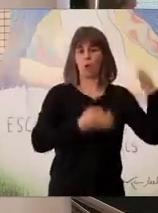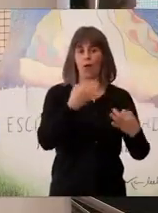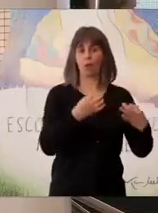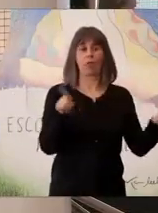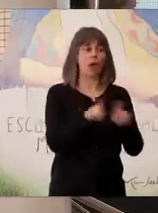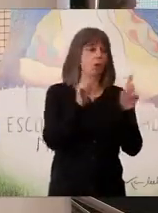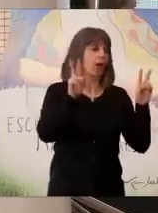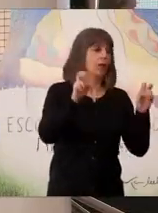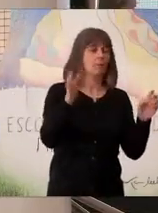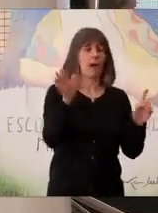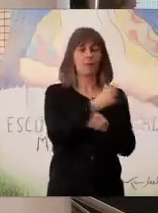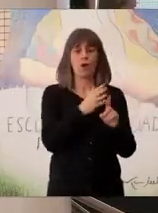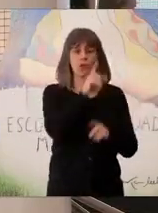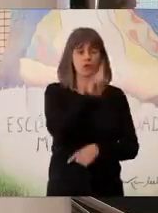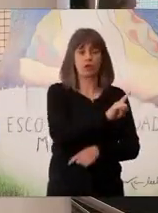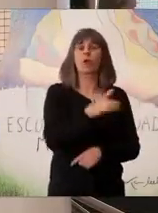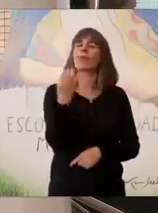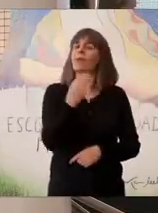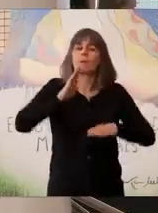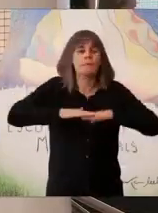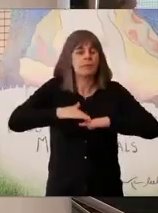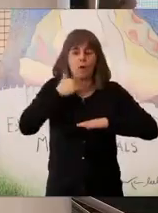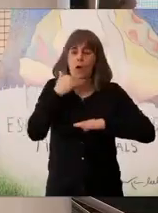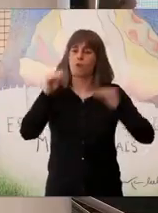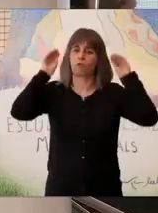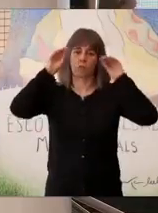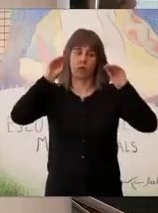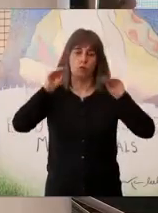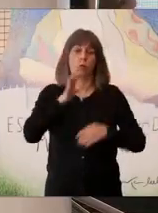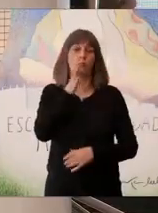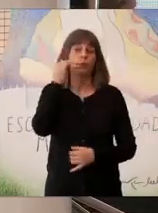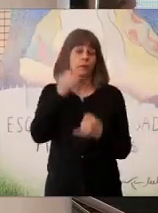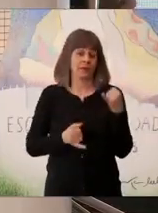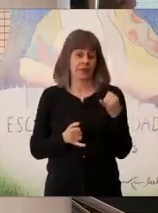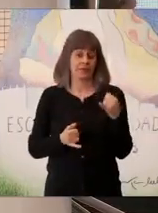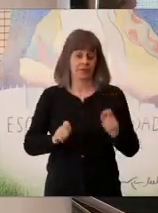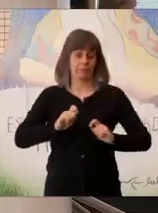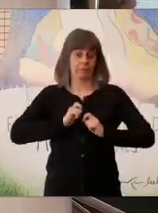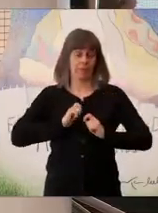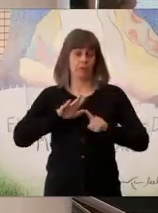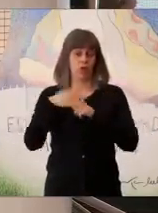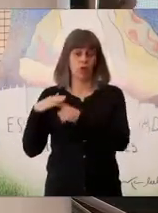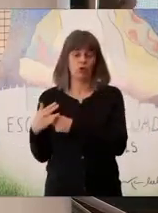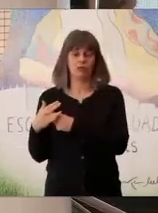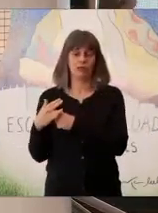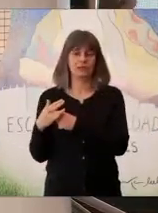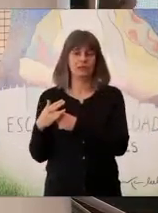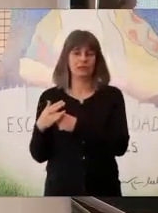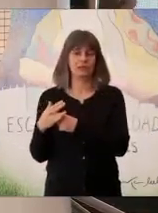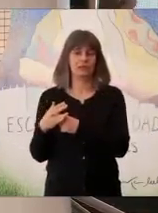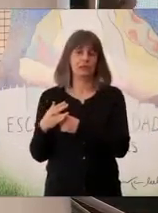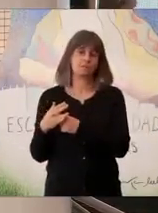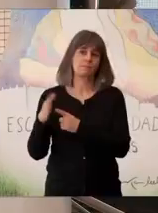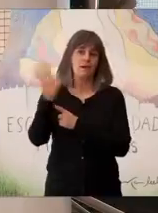un mínimo de formación, porque si no, evidentemente nos encontramos no solamente con supuestos de